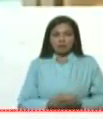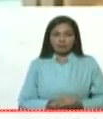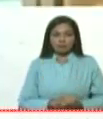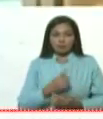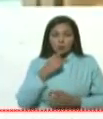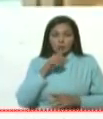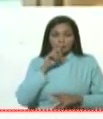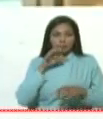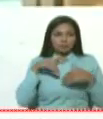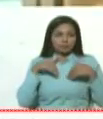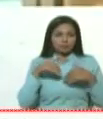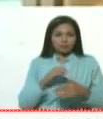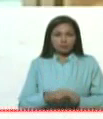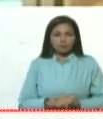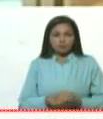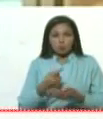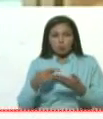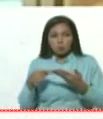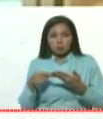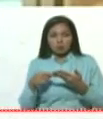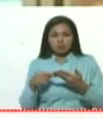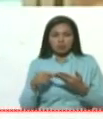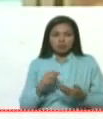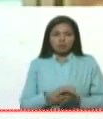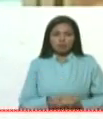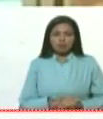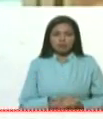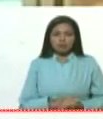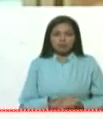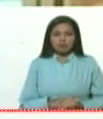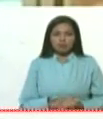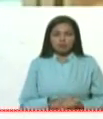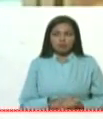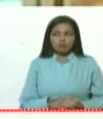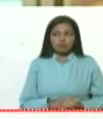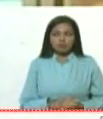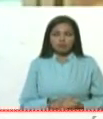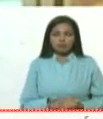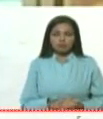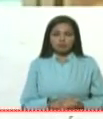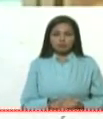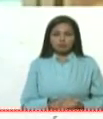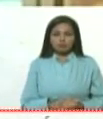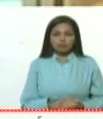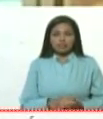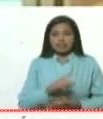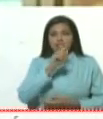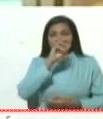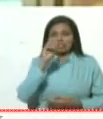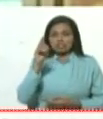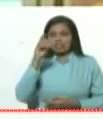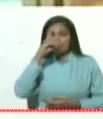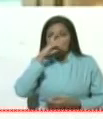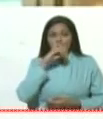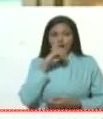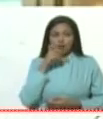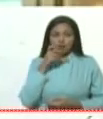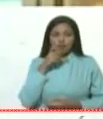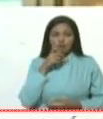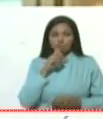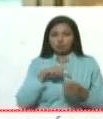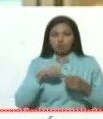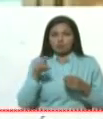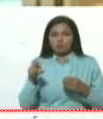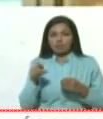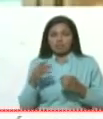más. Son cosas, José Gregorio. José Gregorio Hernández, 100 años que te fuiste, pero no te